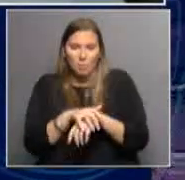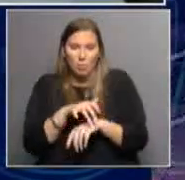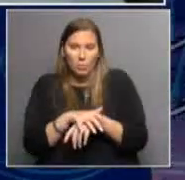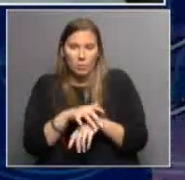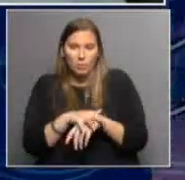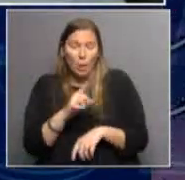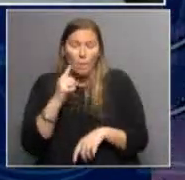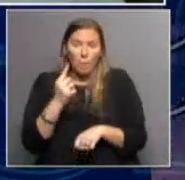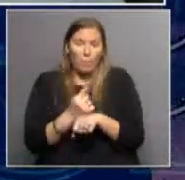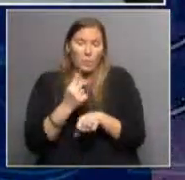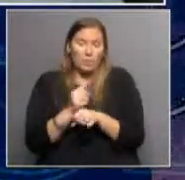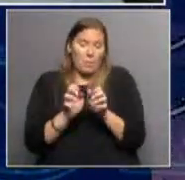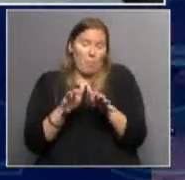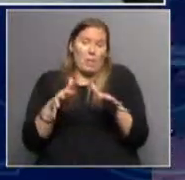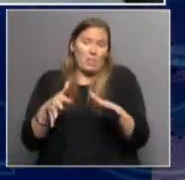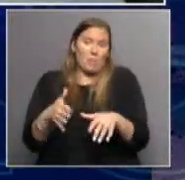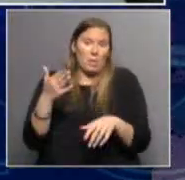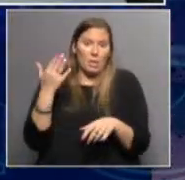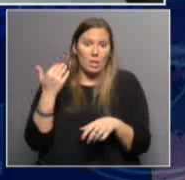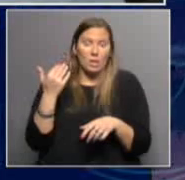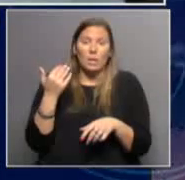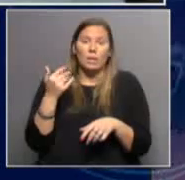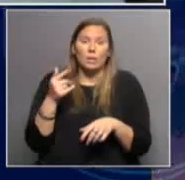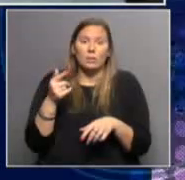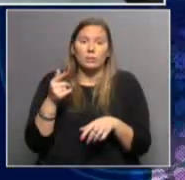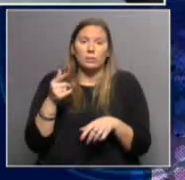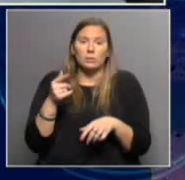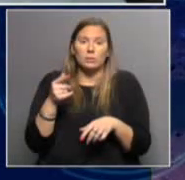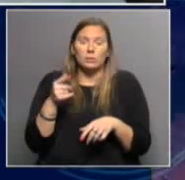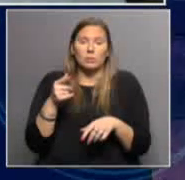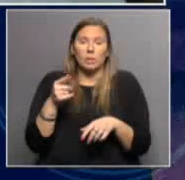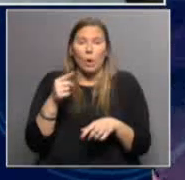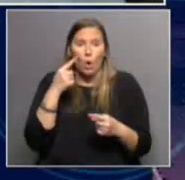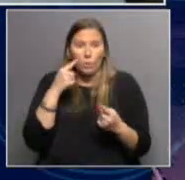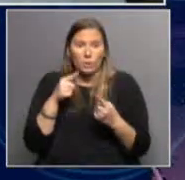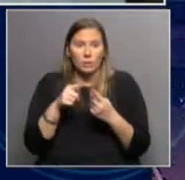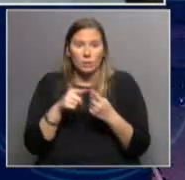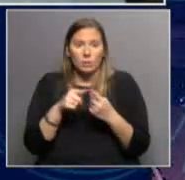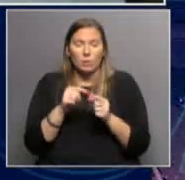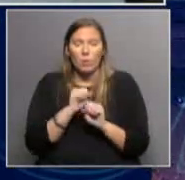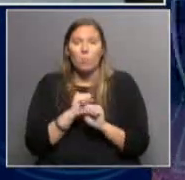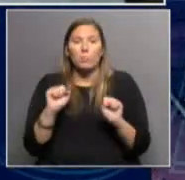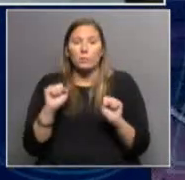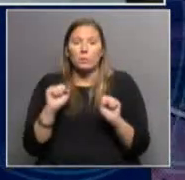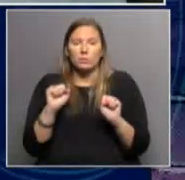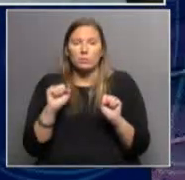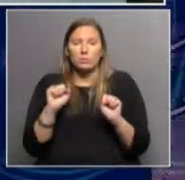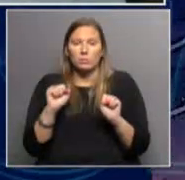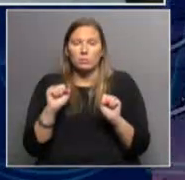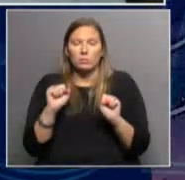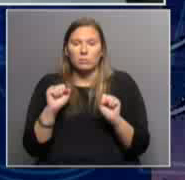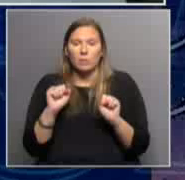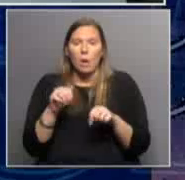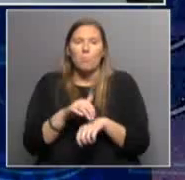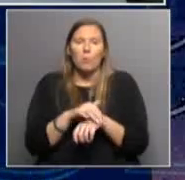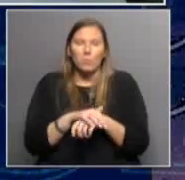la primera ola. Y bueno, nuestro objetivo fue cubrir los momentos